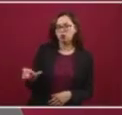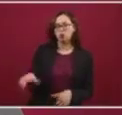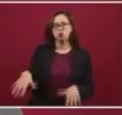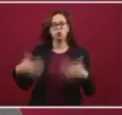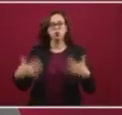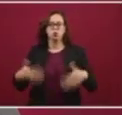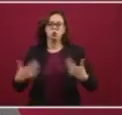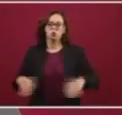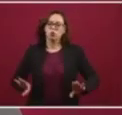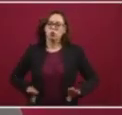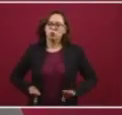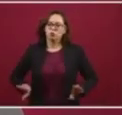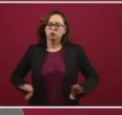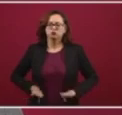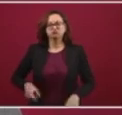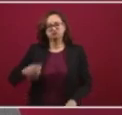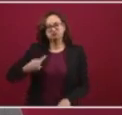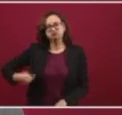a seguir